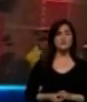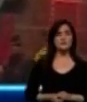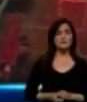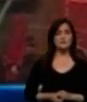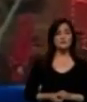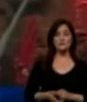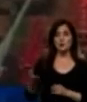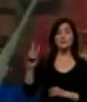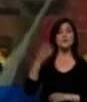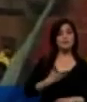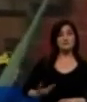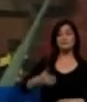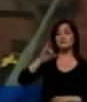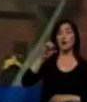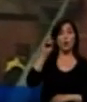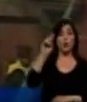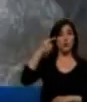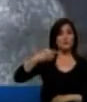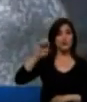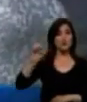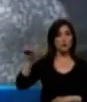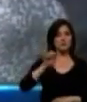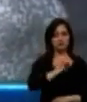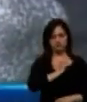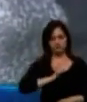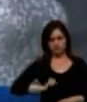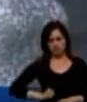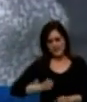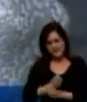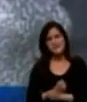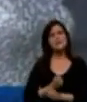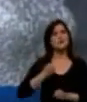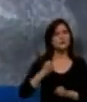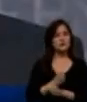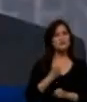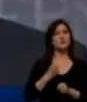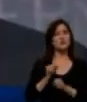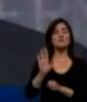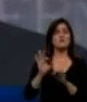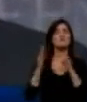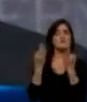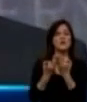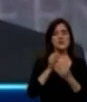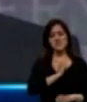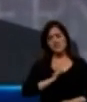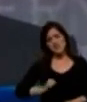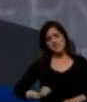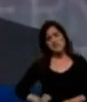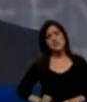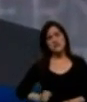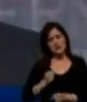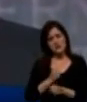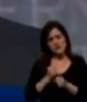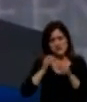Querido Jorge, sabemos de tu sacrificio y entrega, del sacrificio de tu familia, por tu entrega